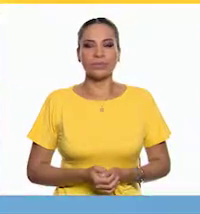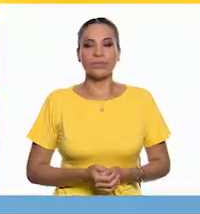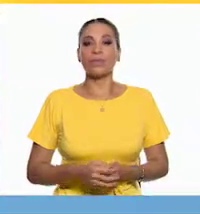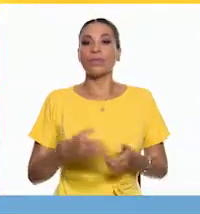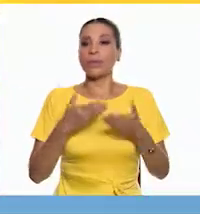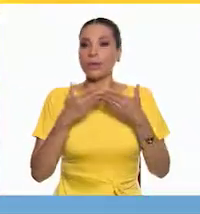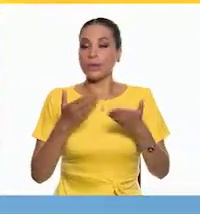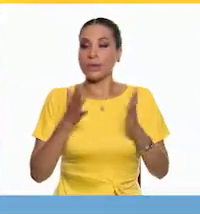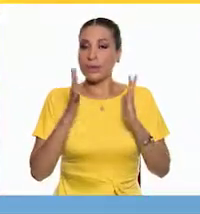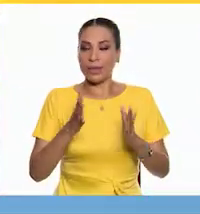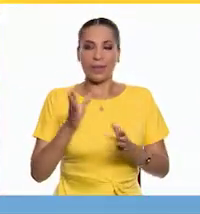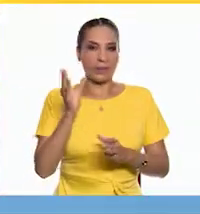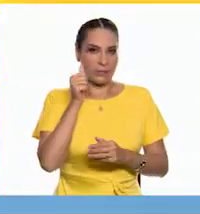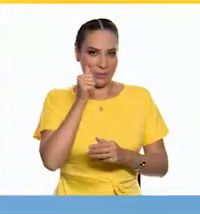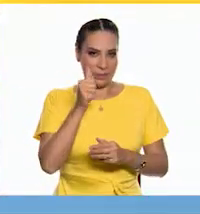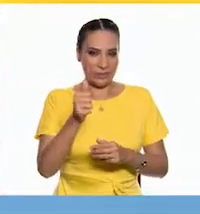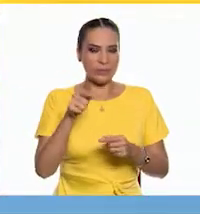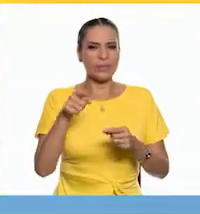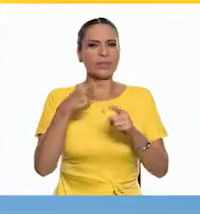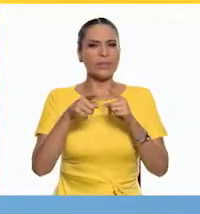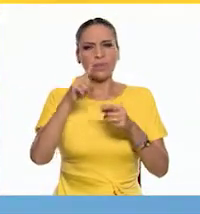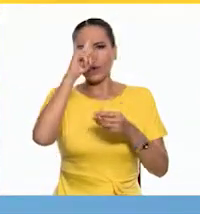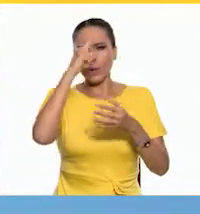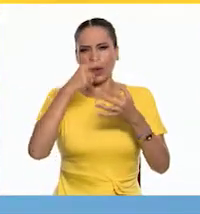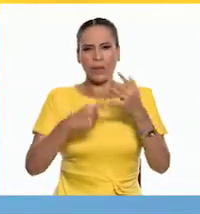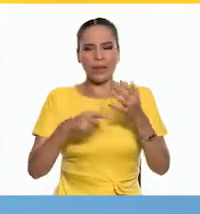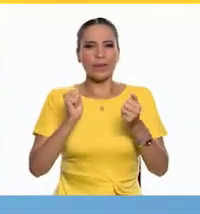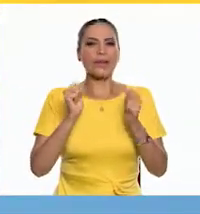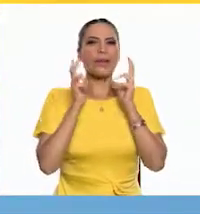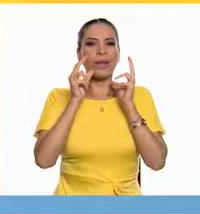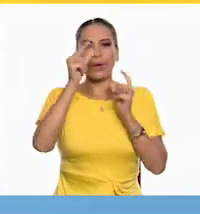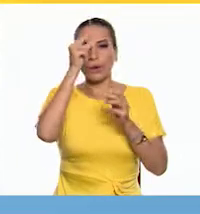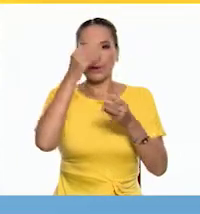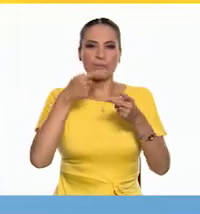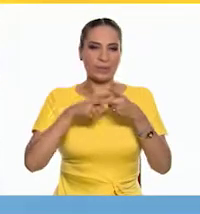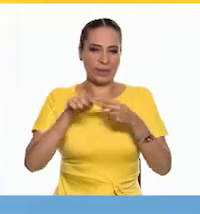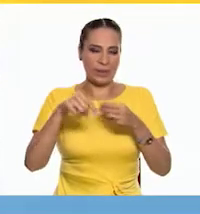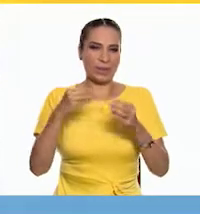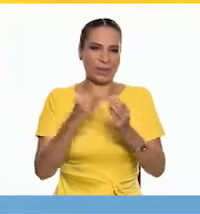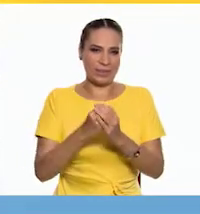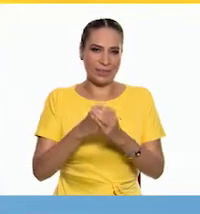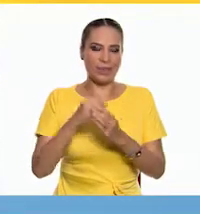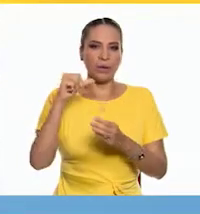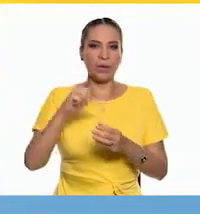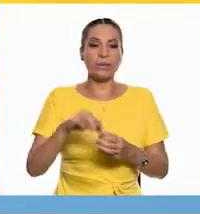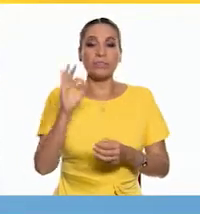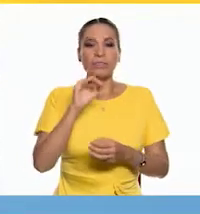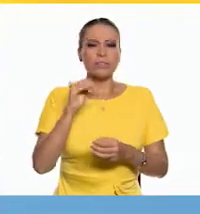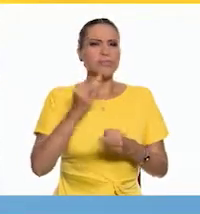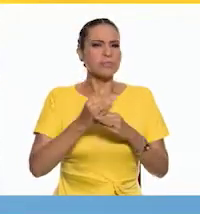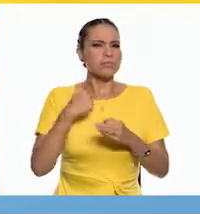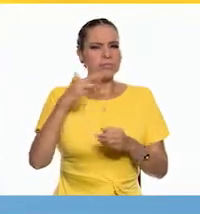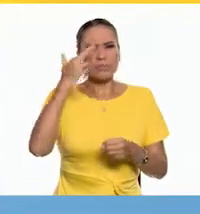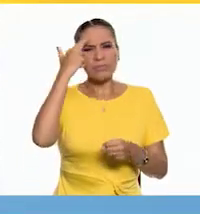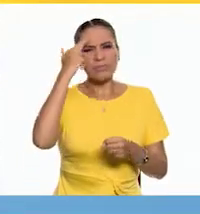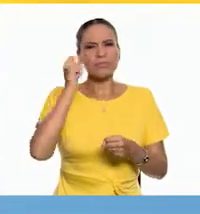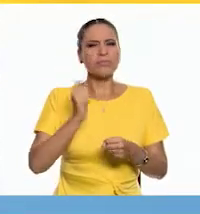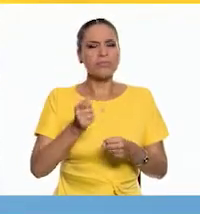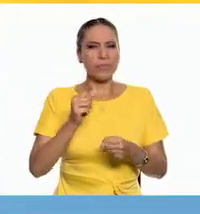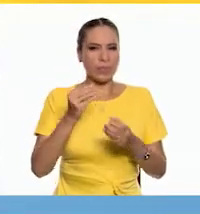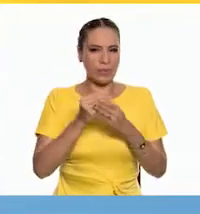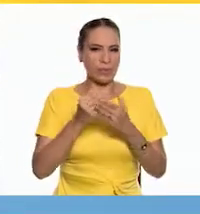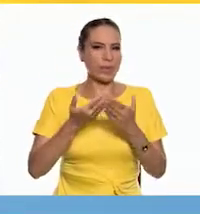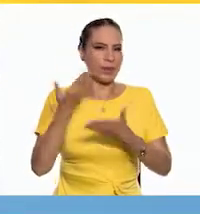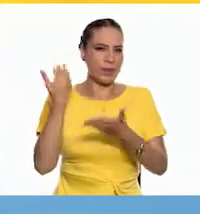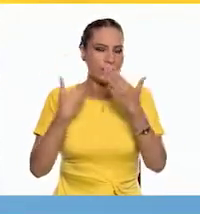Ahora sí, ya que escuchamos los consejos de Ajo Listo, vamos a comenzar con nuestra clase del día de hoy. Y si no mal recuerdo, maestra, en la